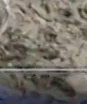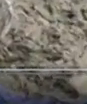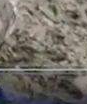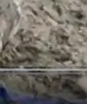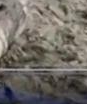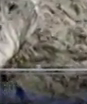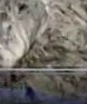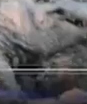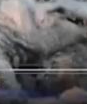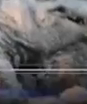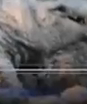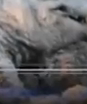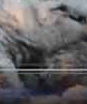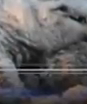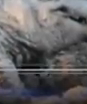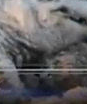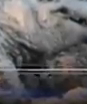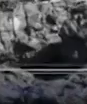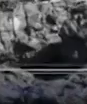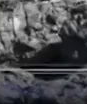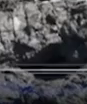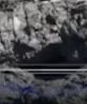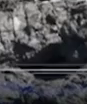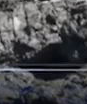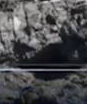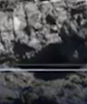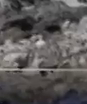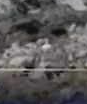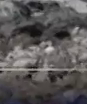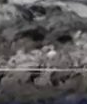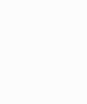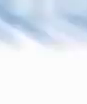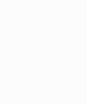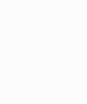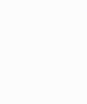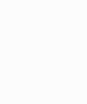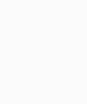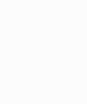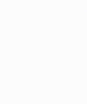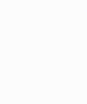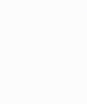fuerte sequía causa estragos en la zona Paraguay del Chaco.